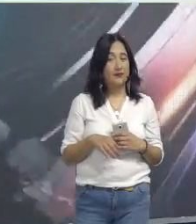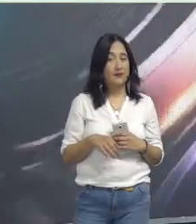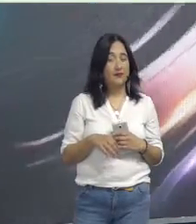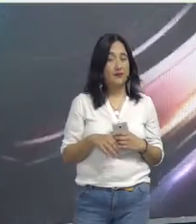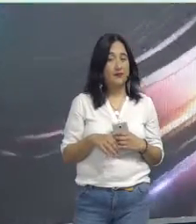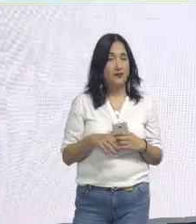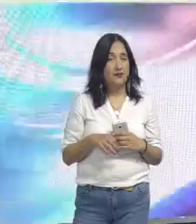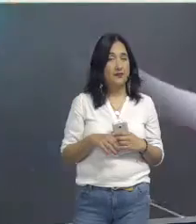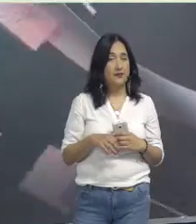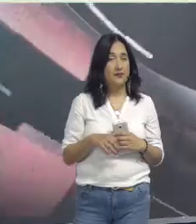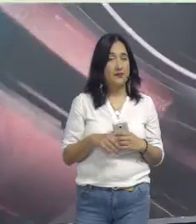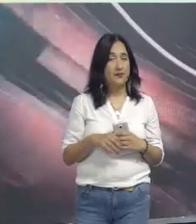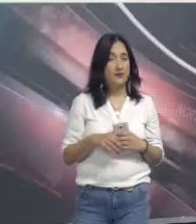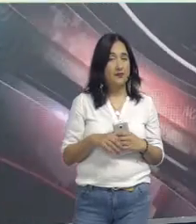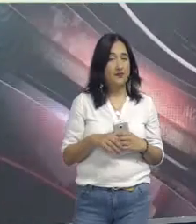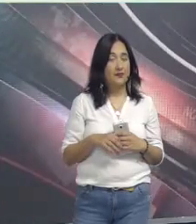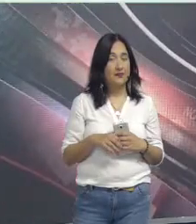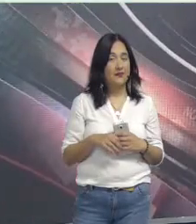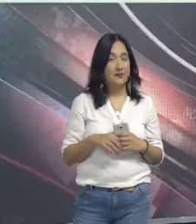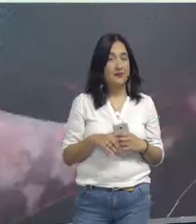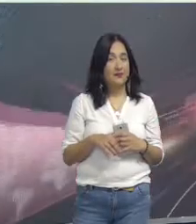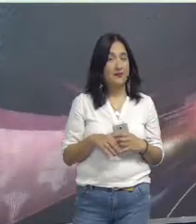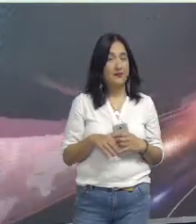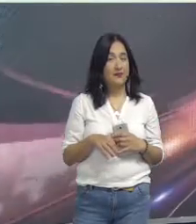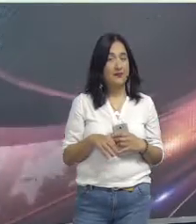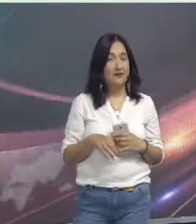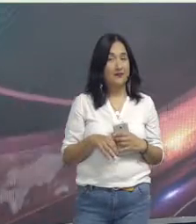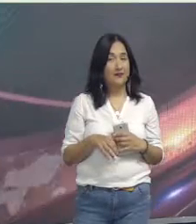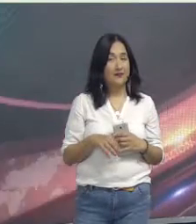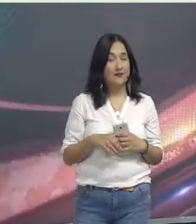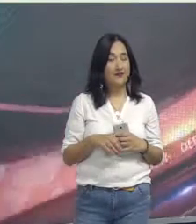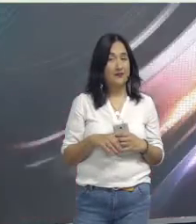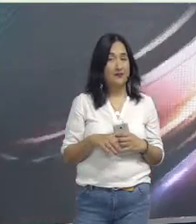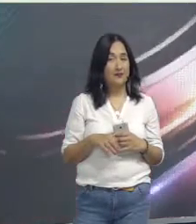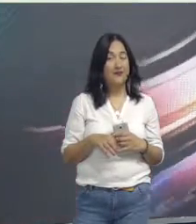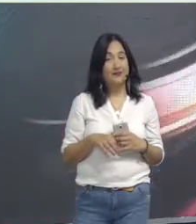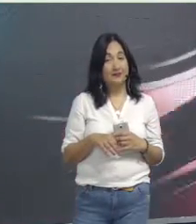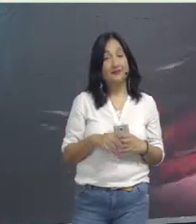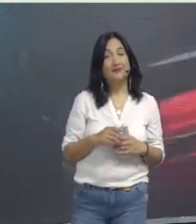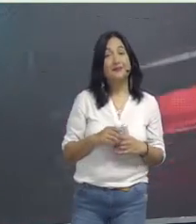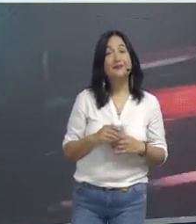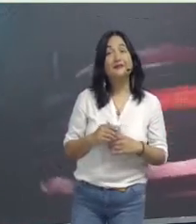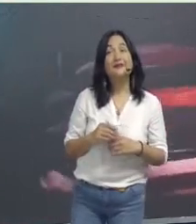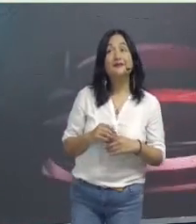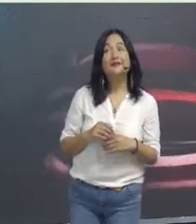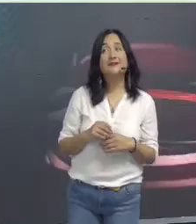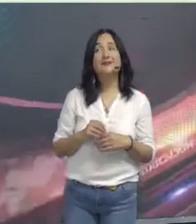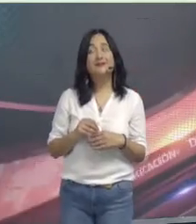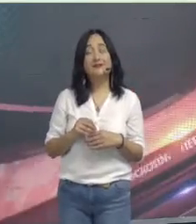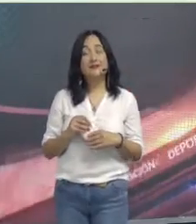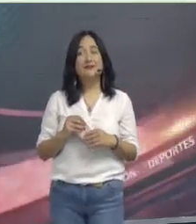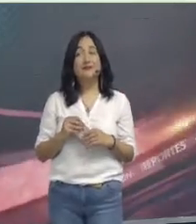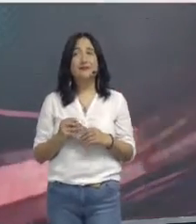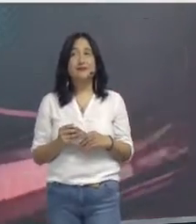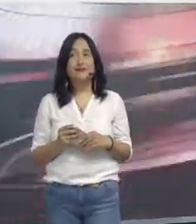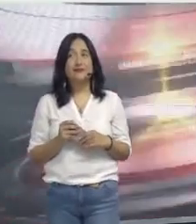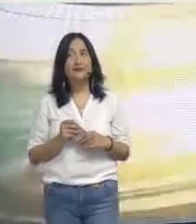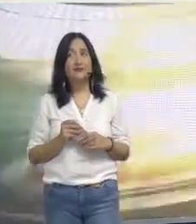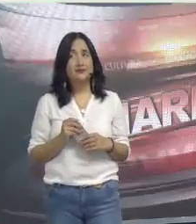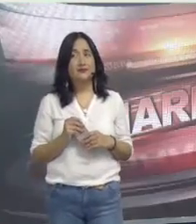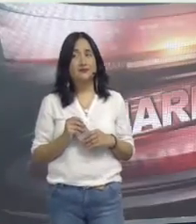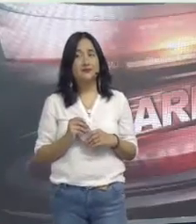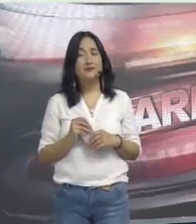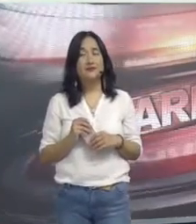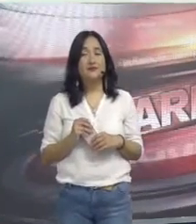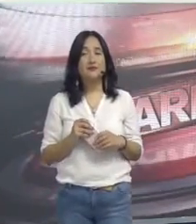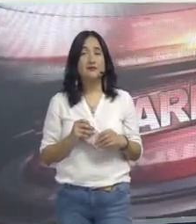mañana temprano, a la tarde cuando termina un turno y arranca el próximo. Y bueno, ante un caso positivo, como